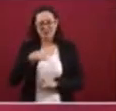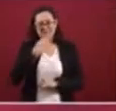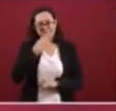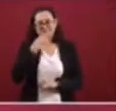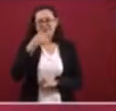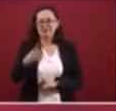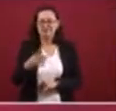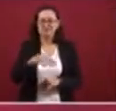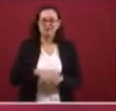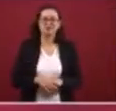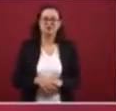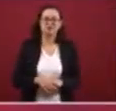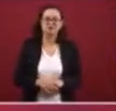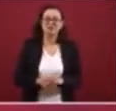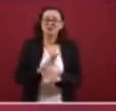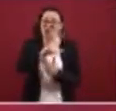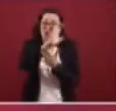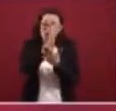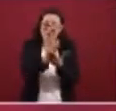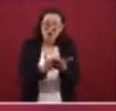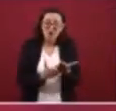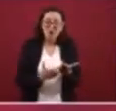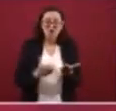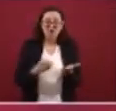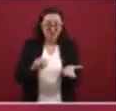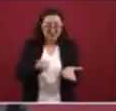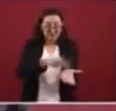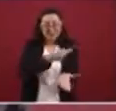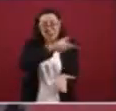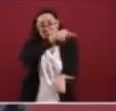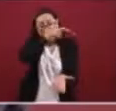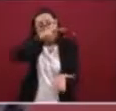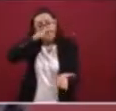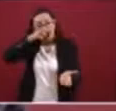aceptar un contrato leonino.